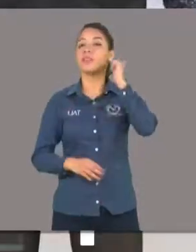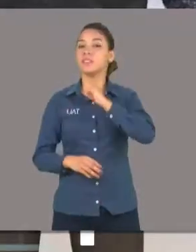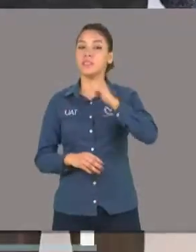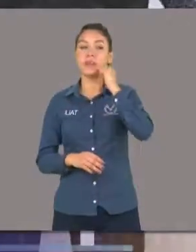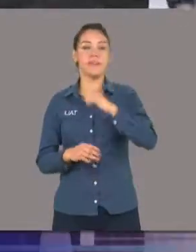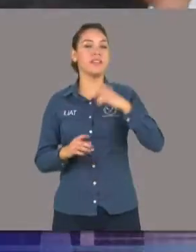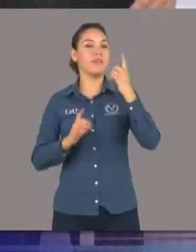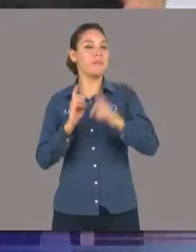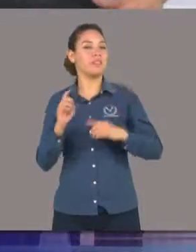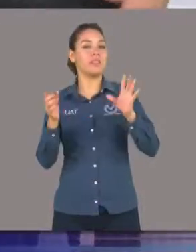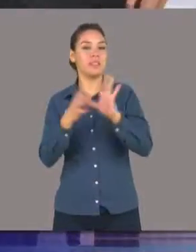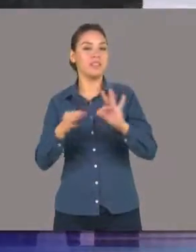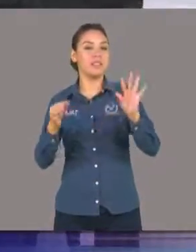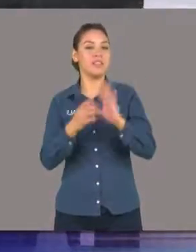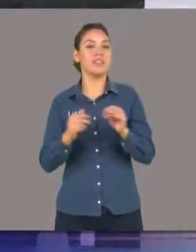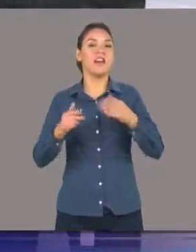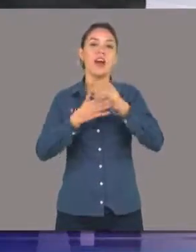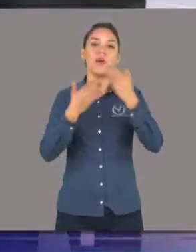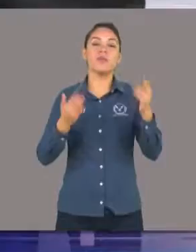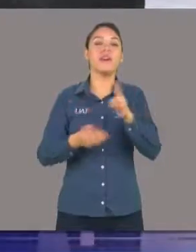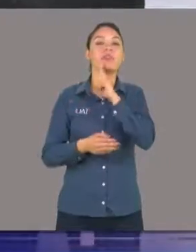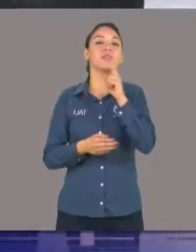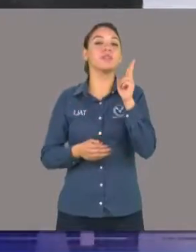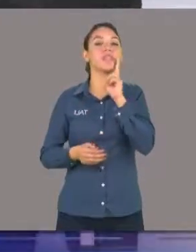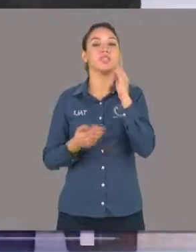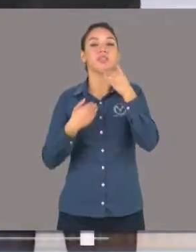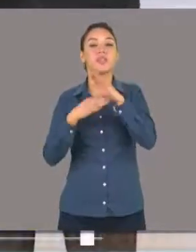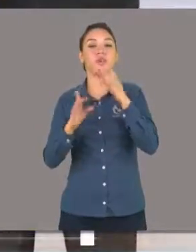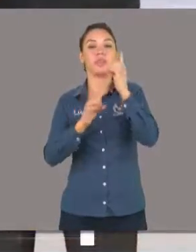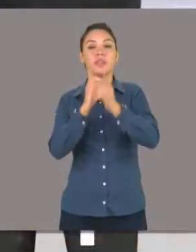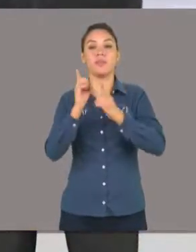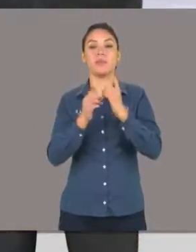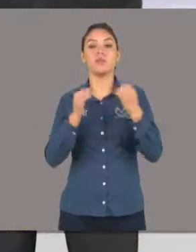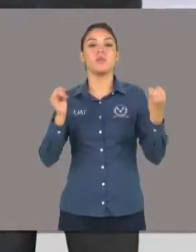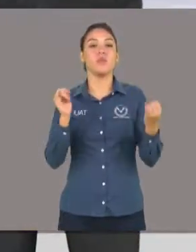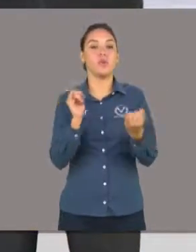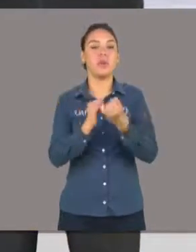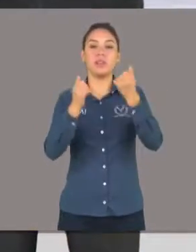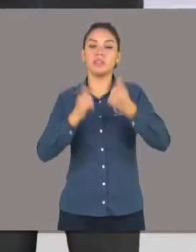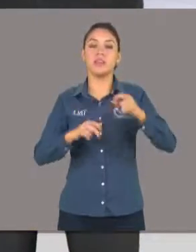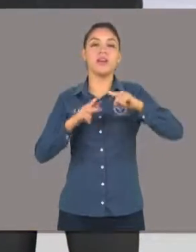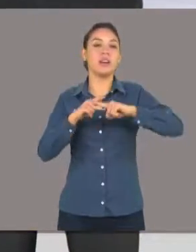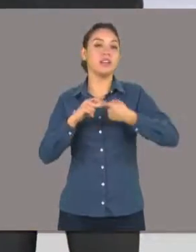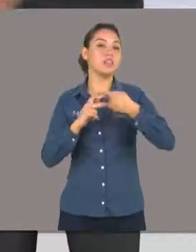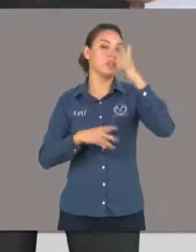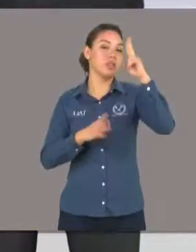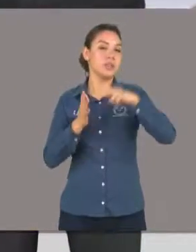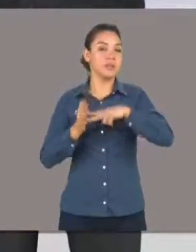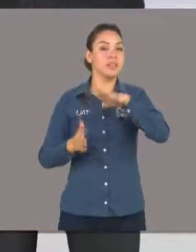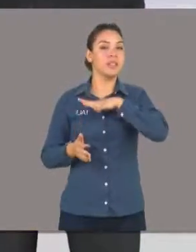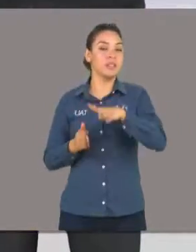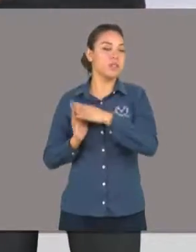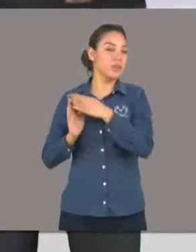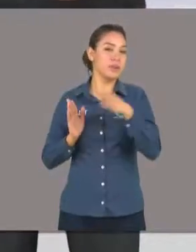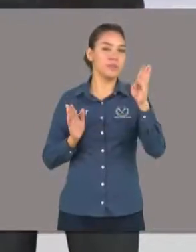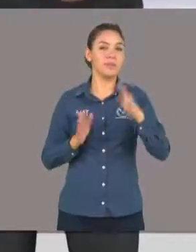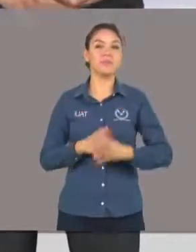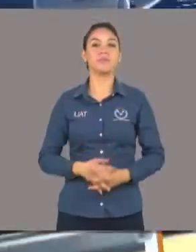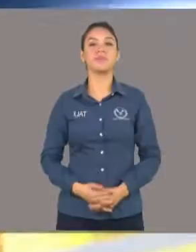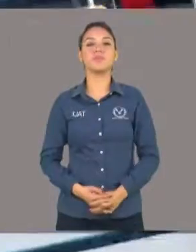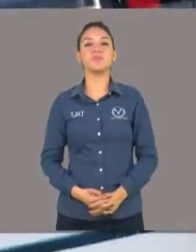Y como se dice en el árbol deportivo que ya no del balón, estamos en las noticias deportivas, asimismo estamos en el inicio del periodo 2019